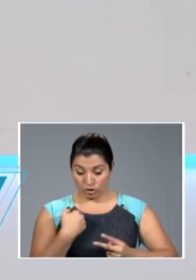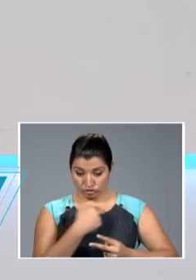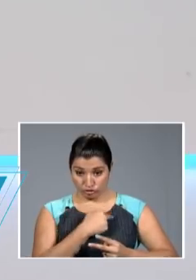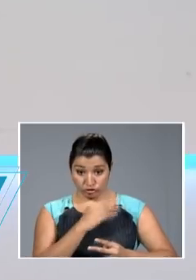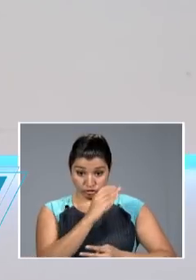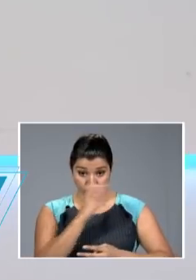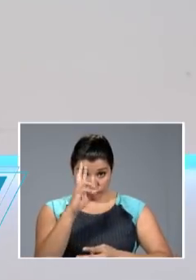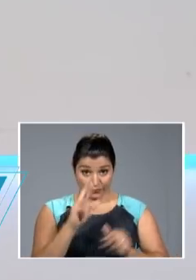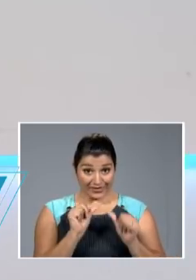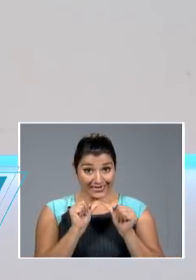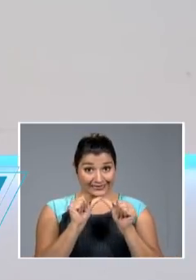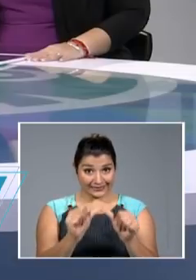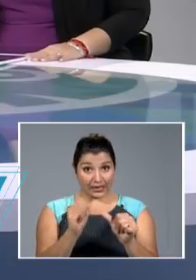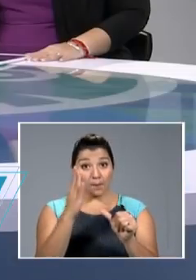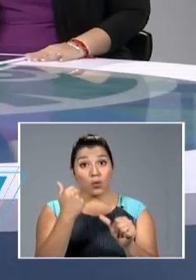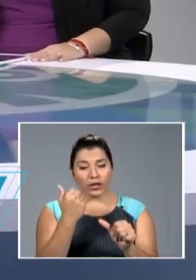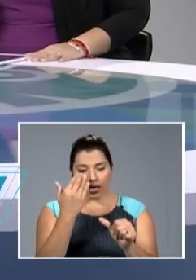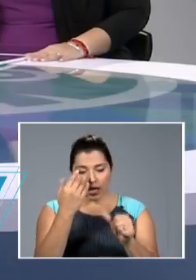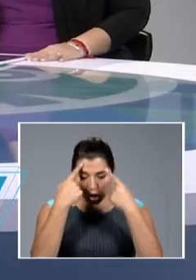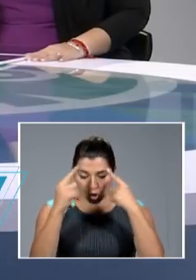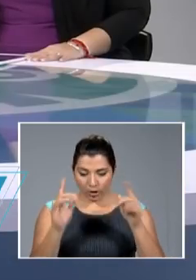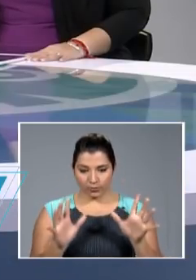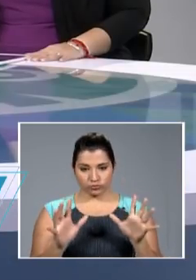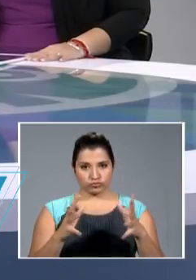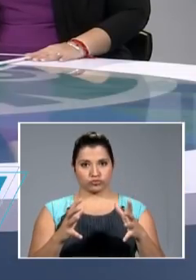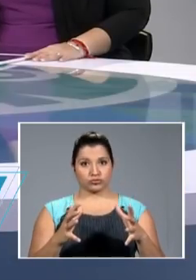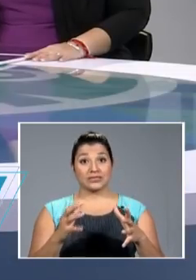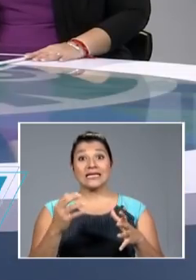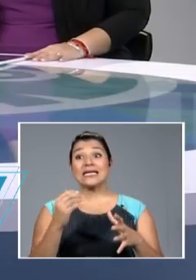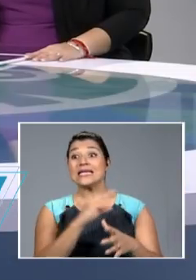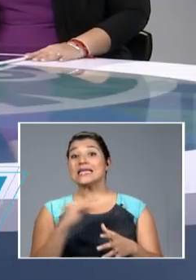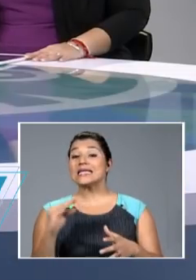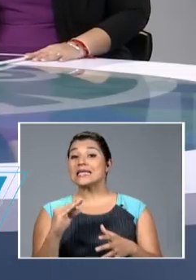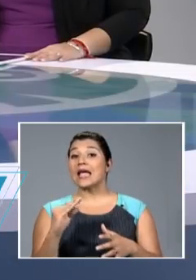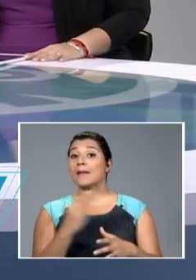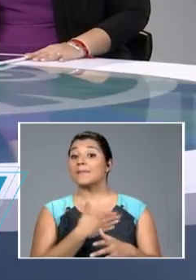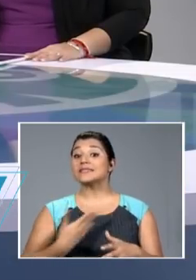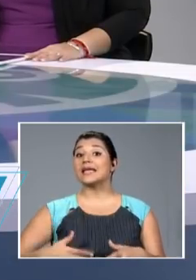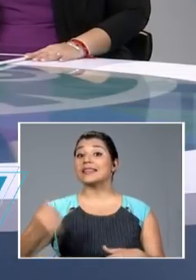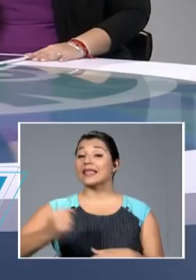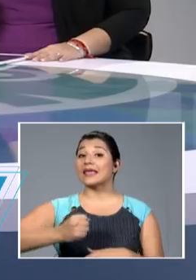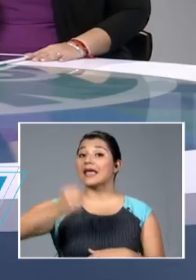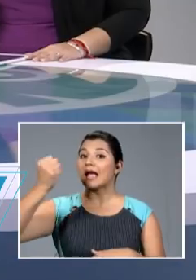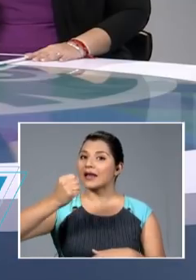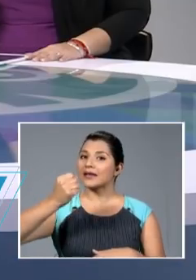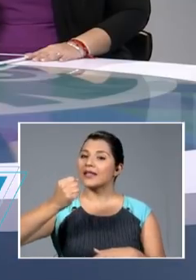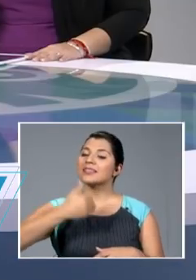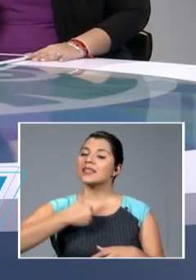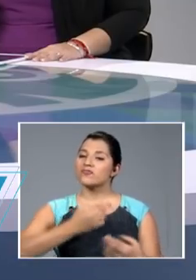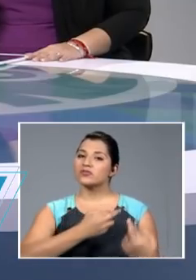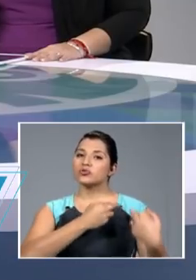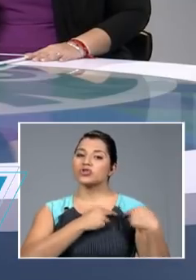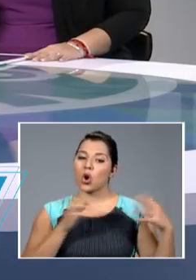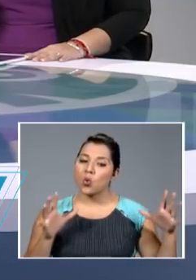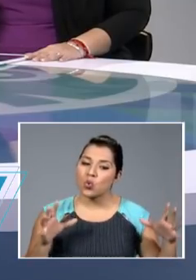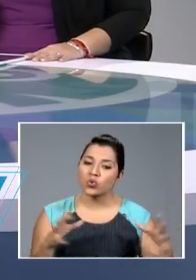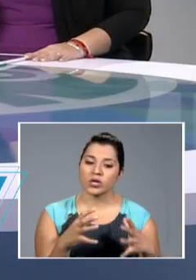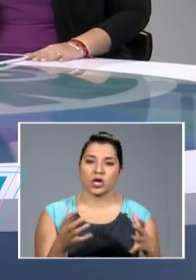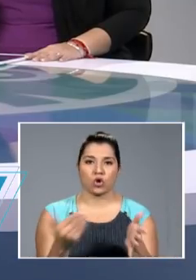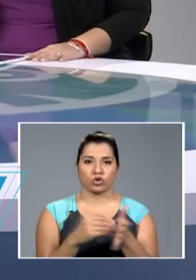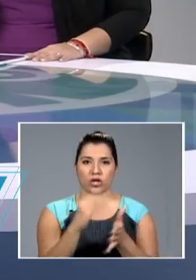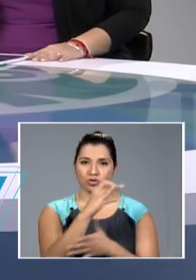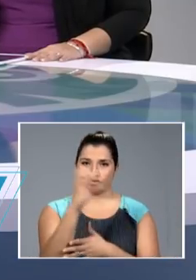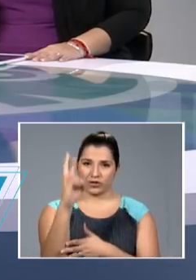unir. Quien llegue va a tener que unir esto que está muy desunido y eso es un gran problema y un